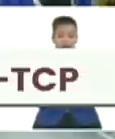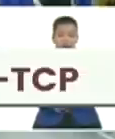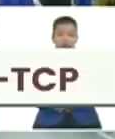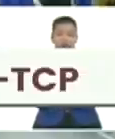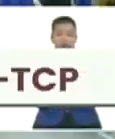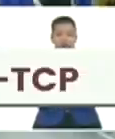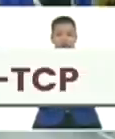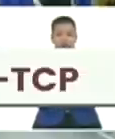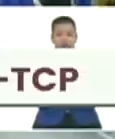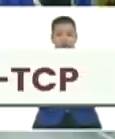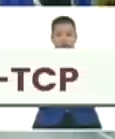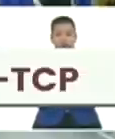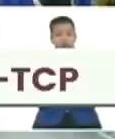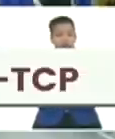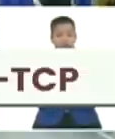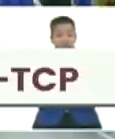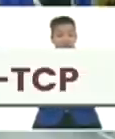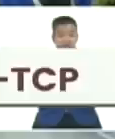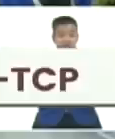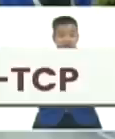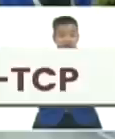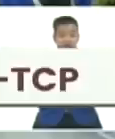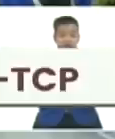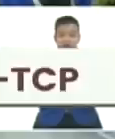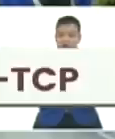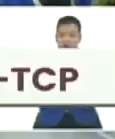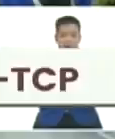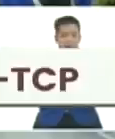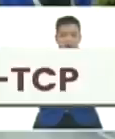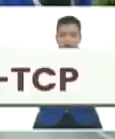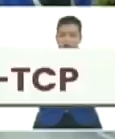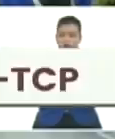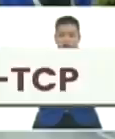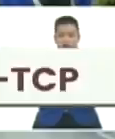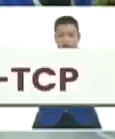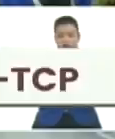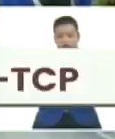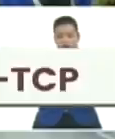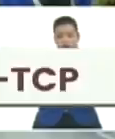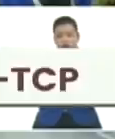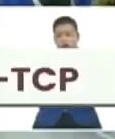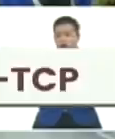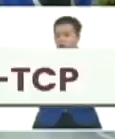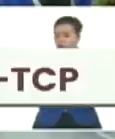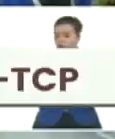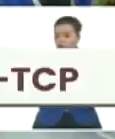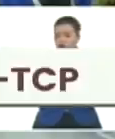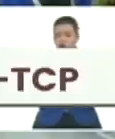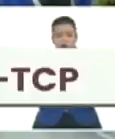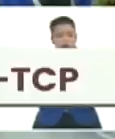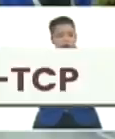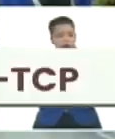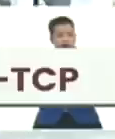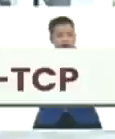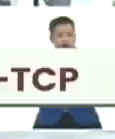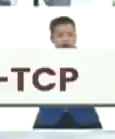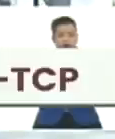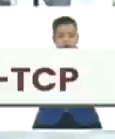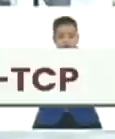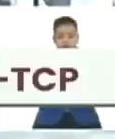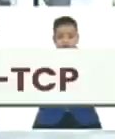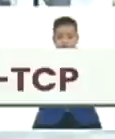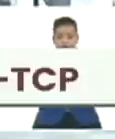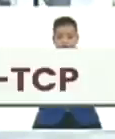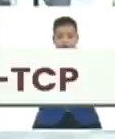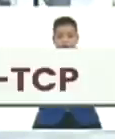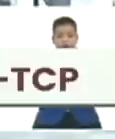que significó millones de seres humanos de ese pueblo que dieron su vida para